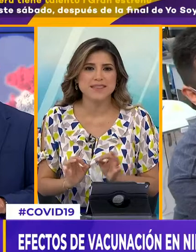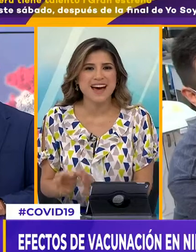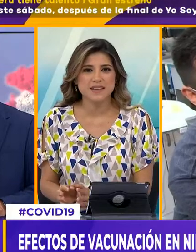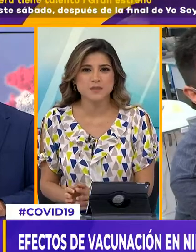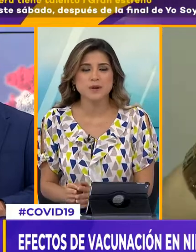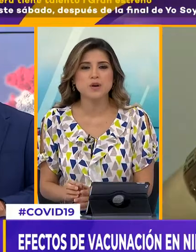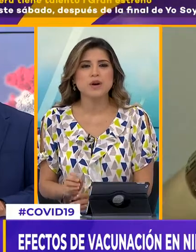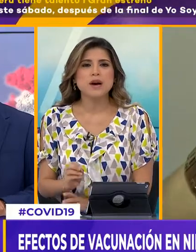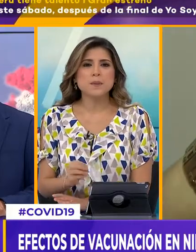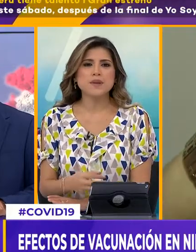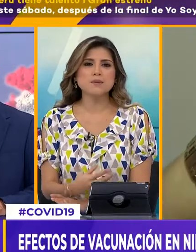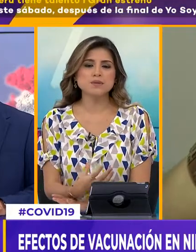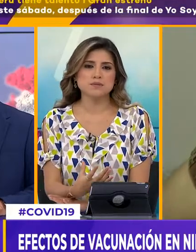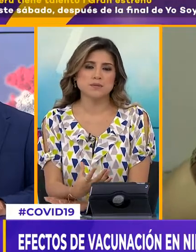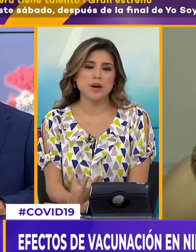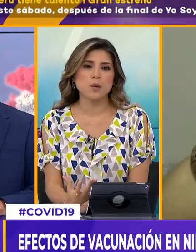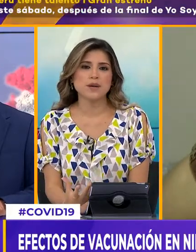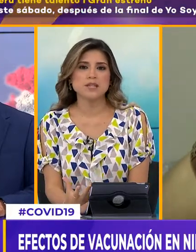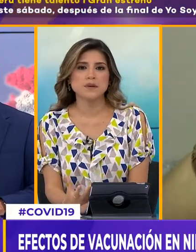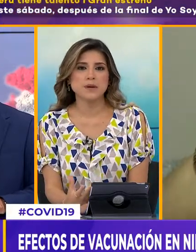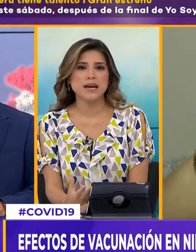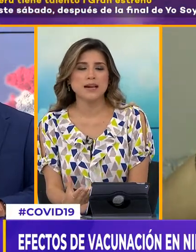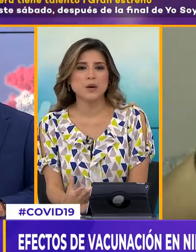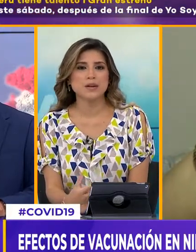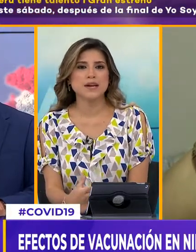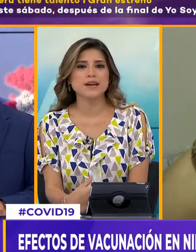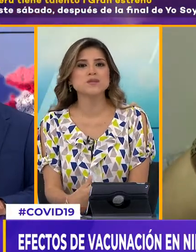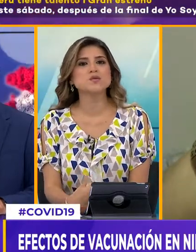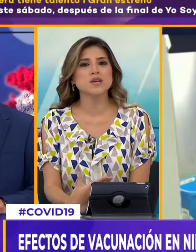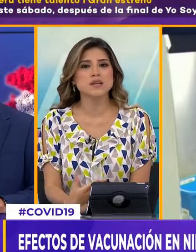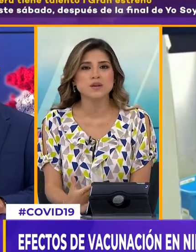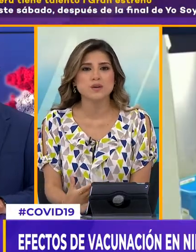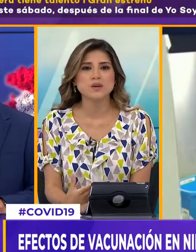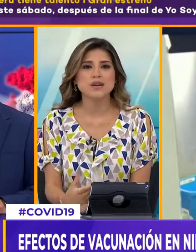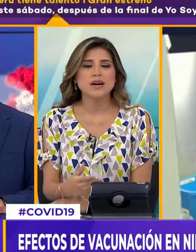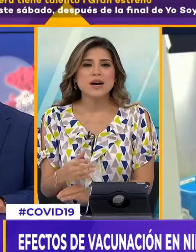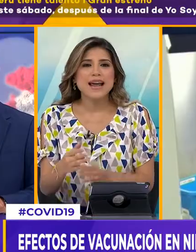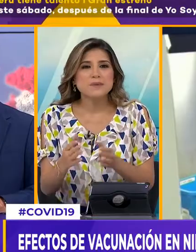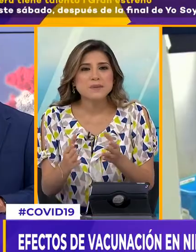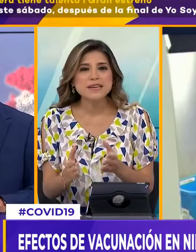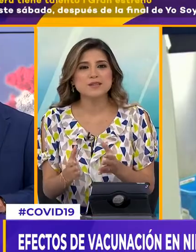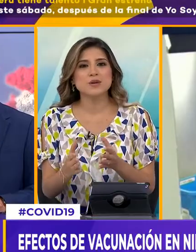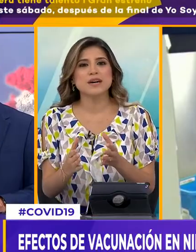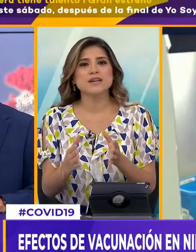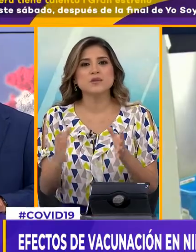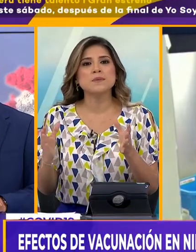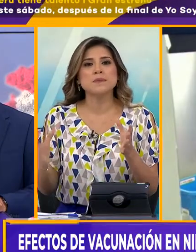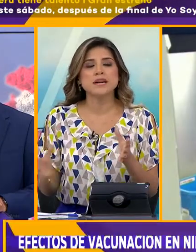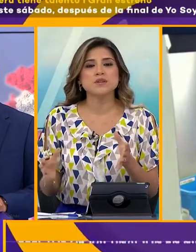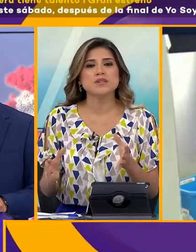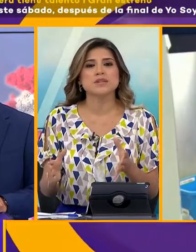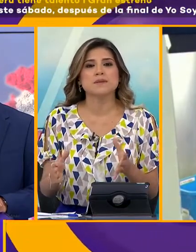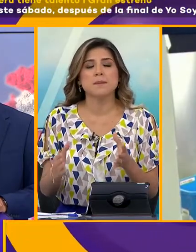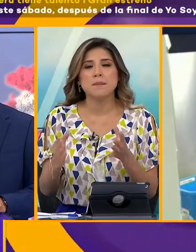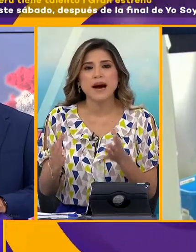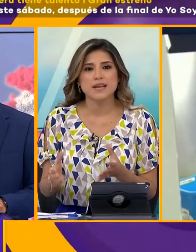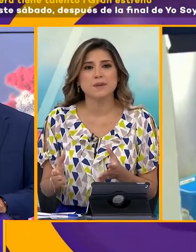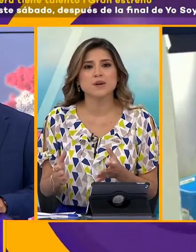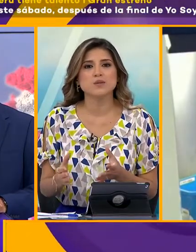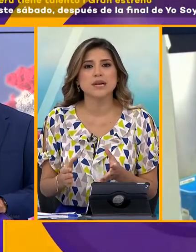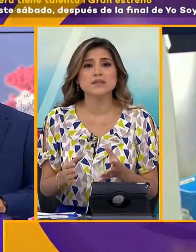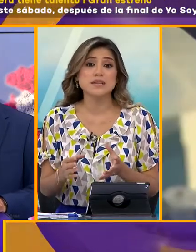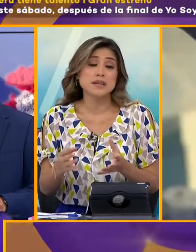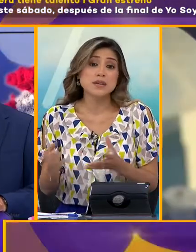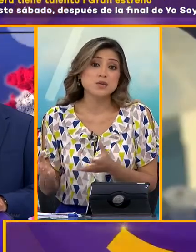diversas edades. Pero podríamos, para los padres de familia, recordar qué sucede con el bebito que dentro del primer año recibe